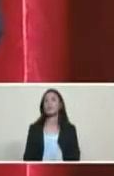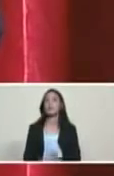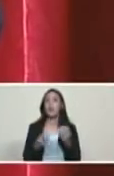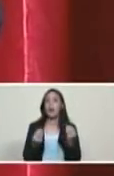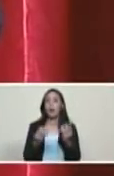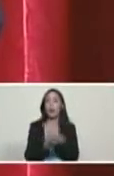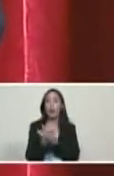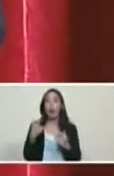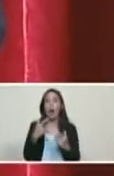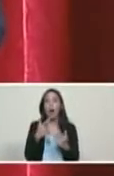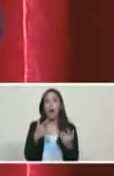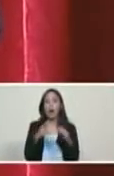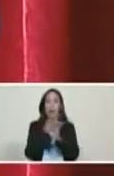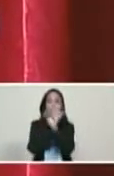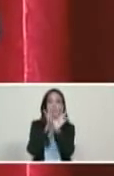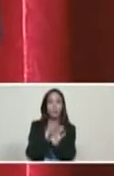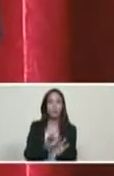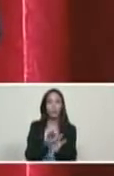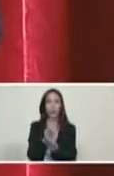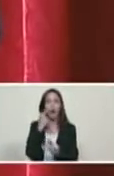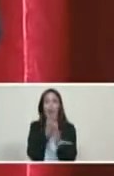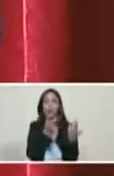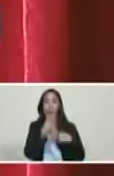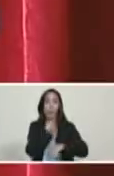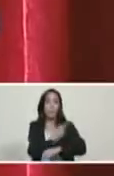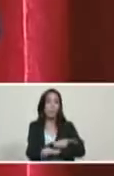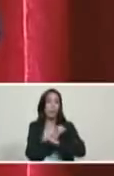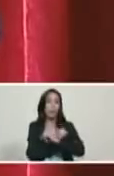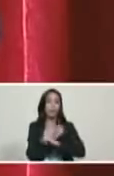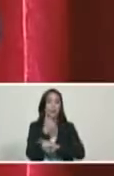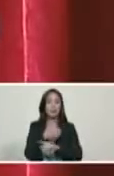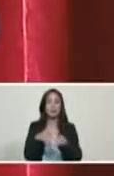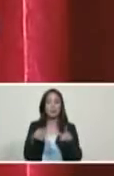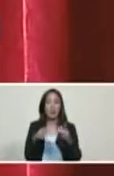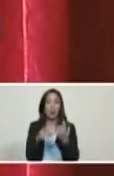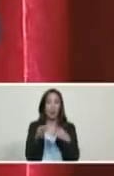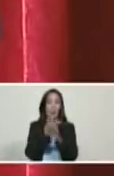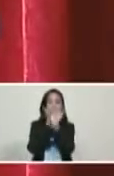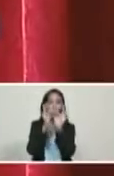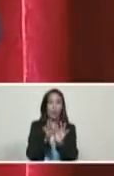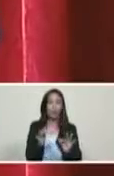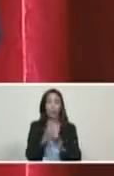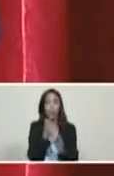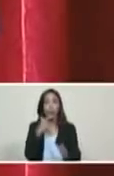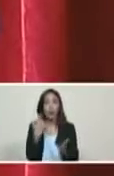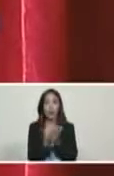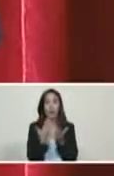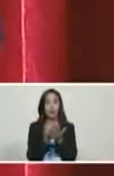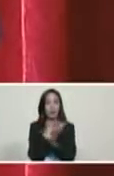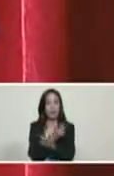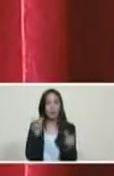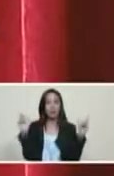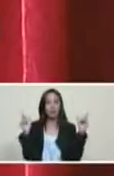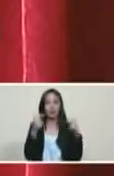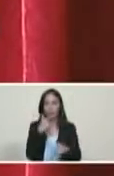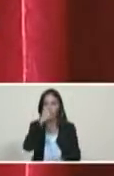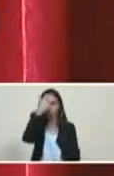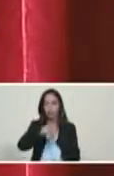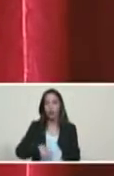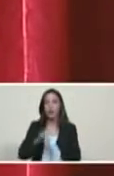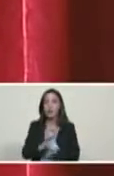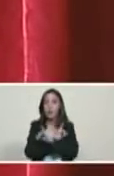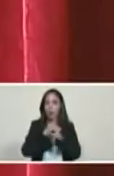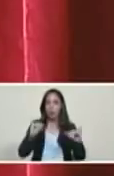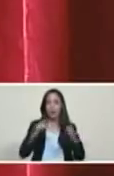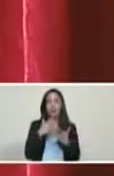del arma más poderosa que tienen los pueblos para liberarse y para ser verdaderamente pueblos libres e independientes: